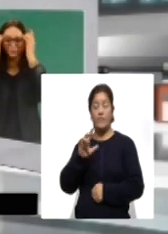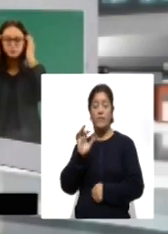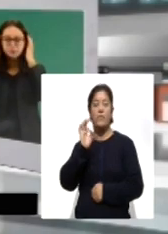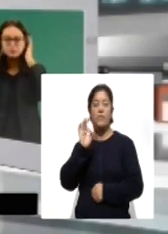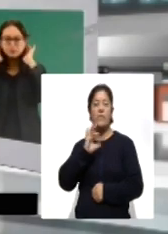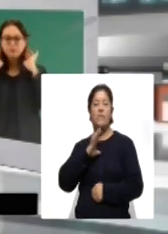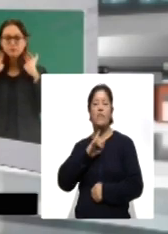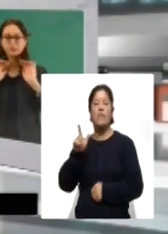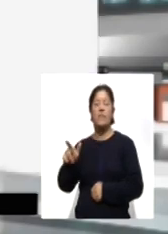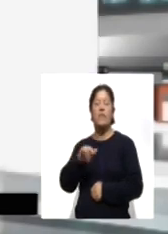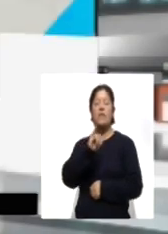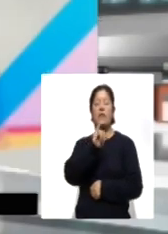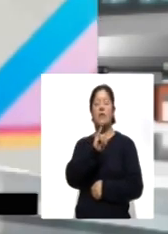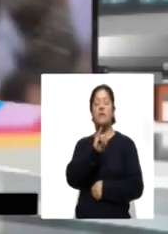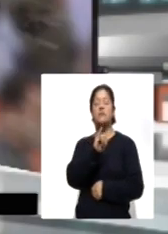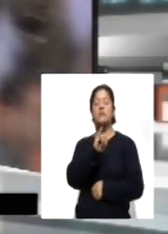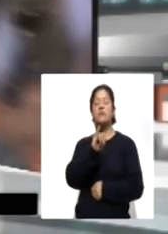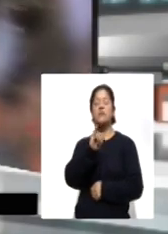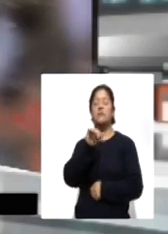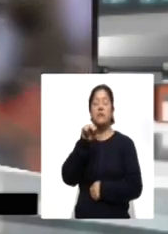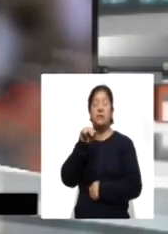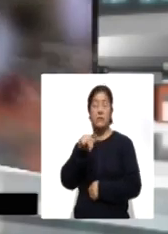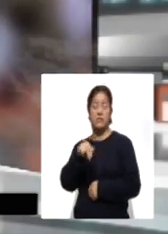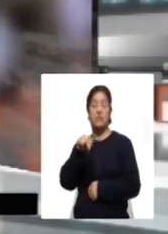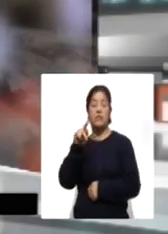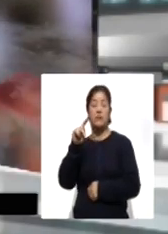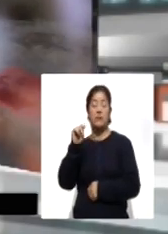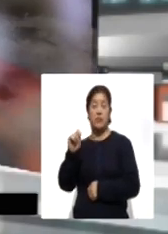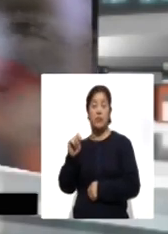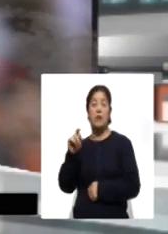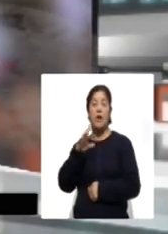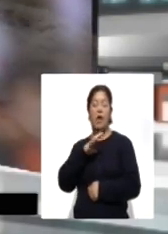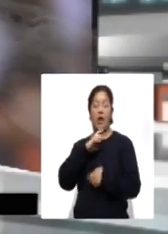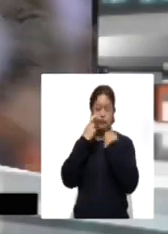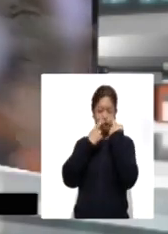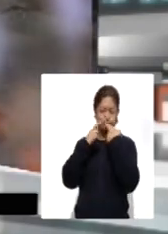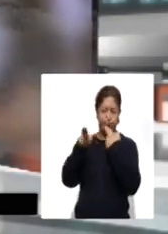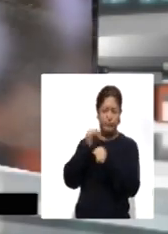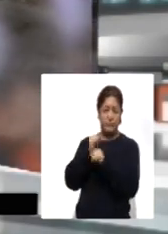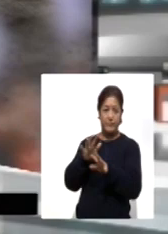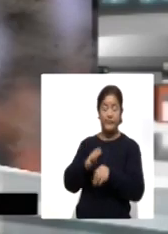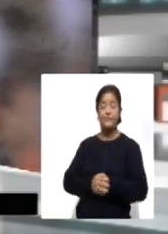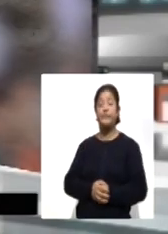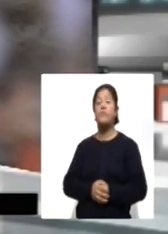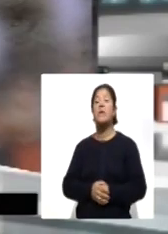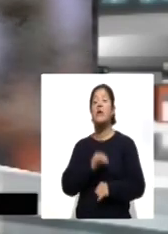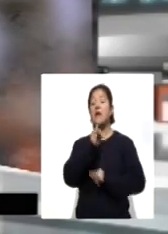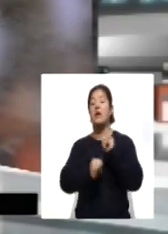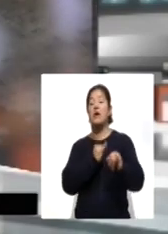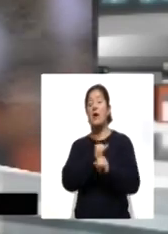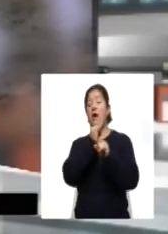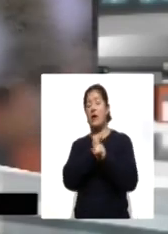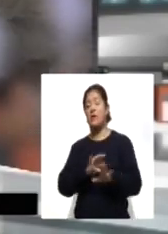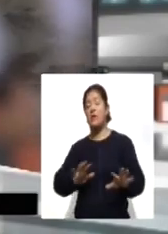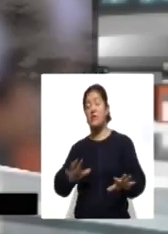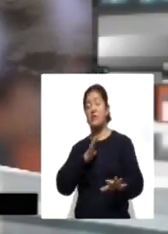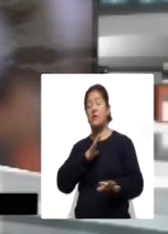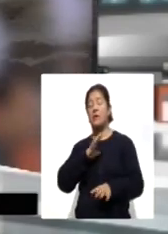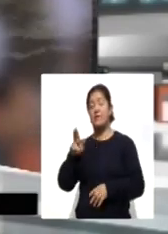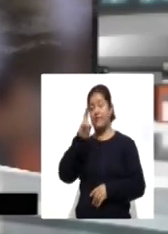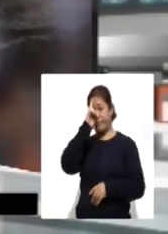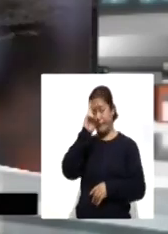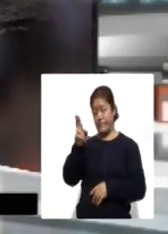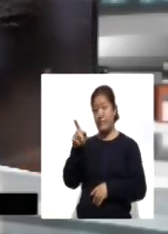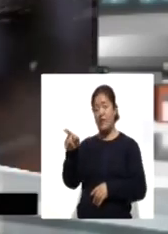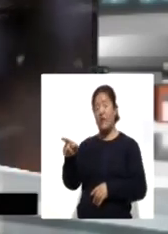de Telecomunicaciones. En información internacional, líder iraní prohíbe importar vacunas estadounidenses